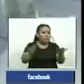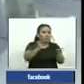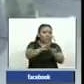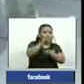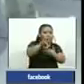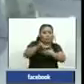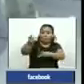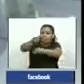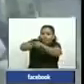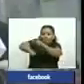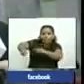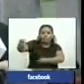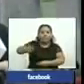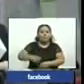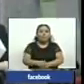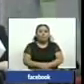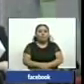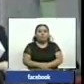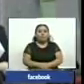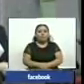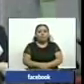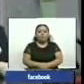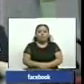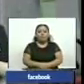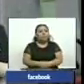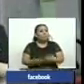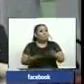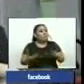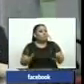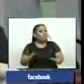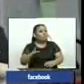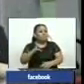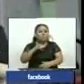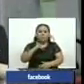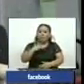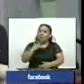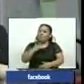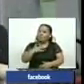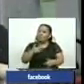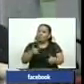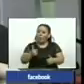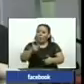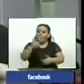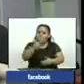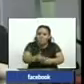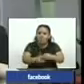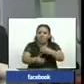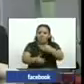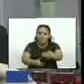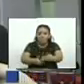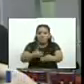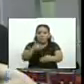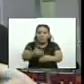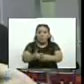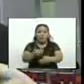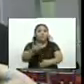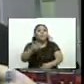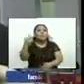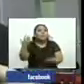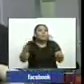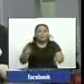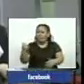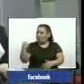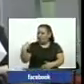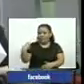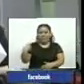de inversión. Nosotros sentimos que lleva un gran avanzo. Hace poco el presidente viajó